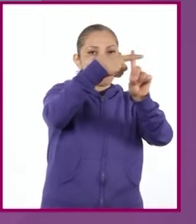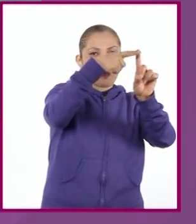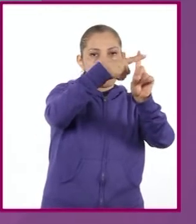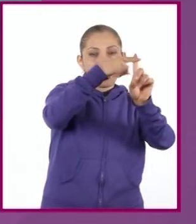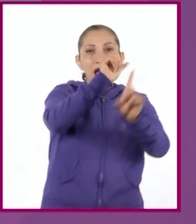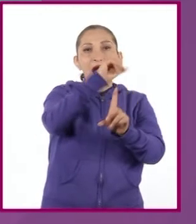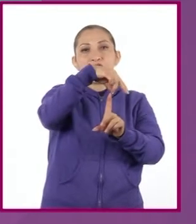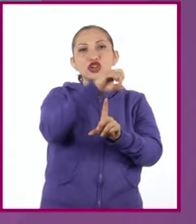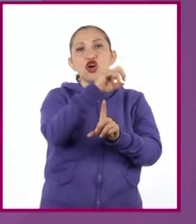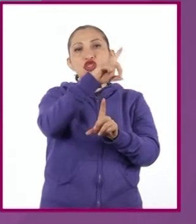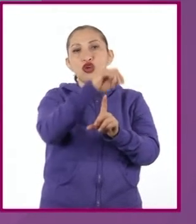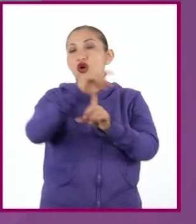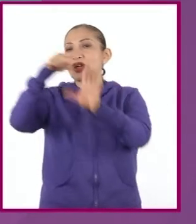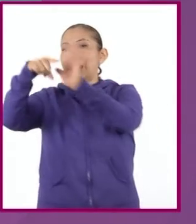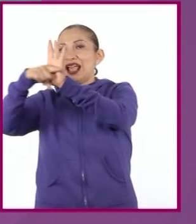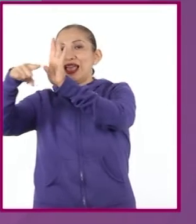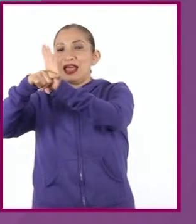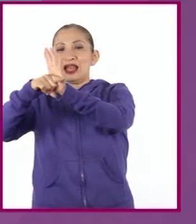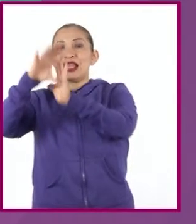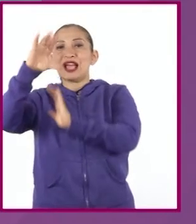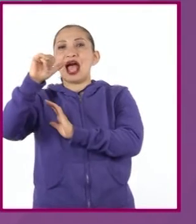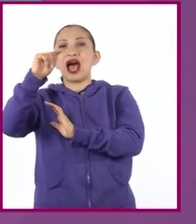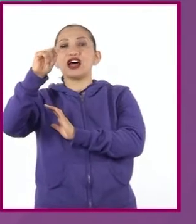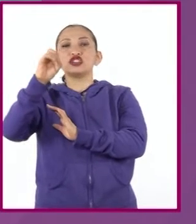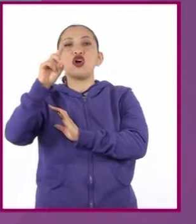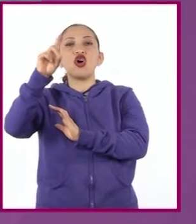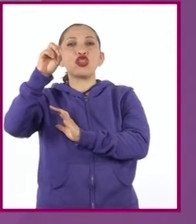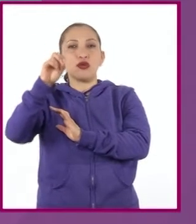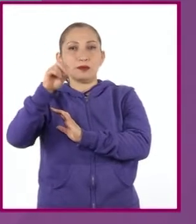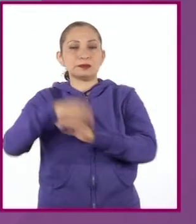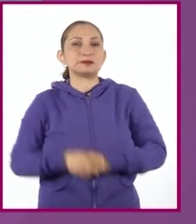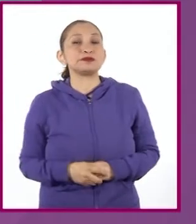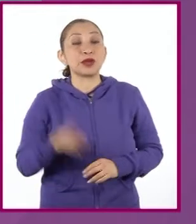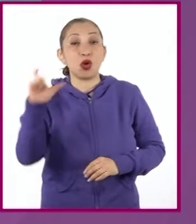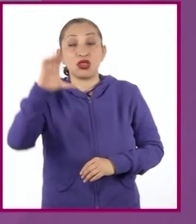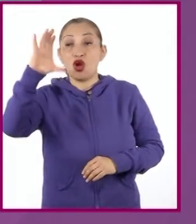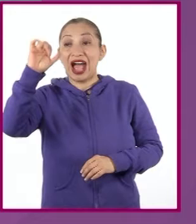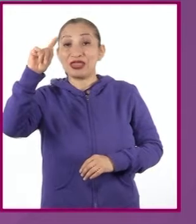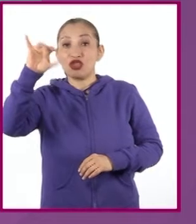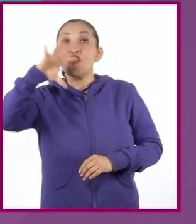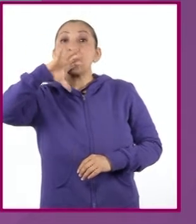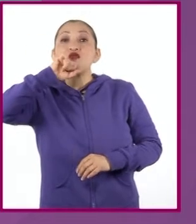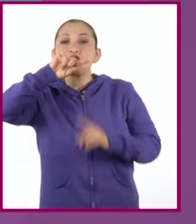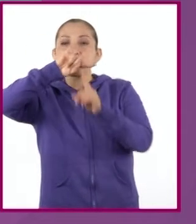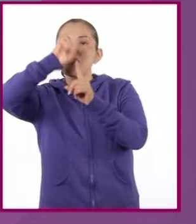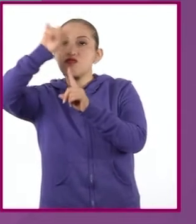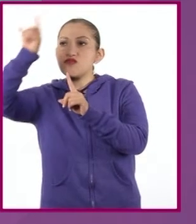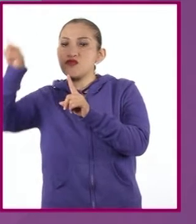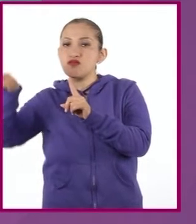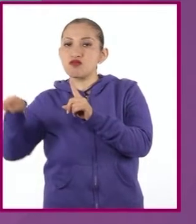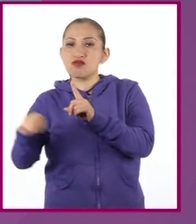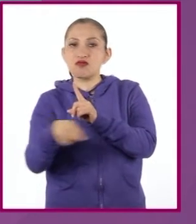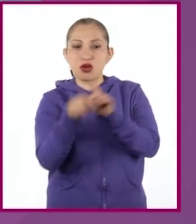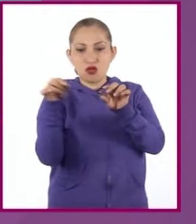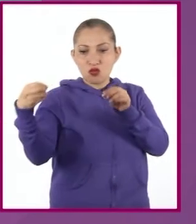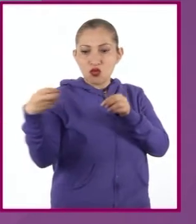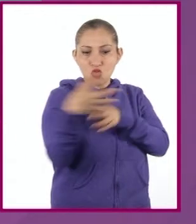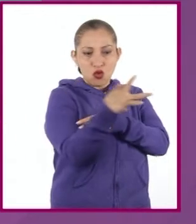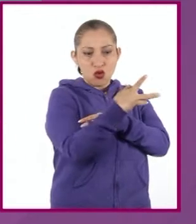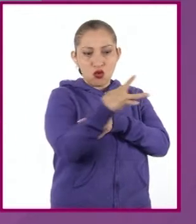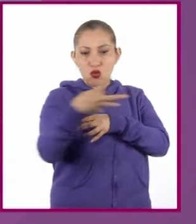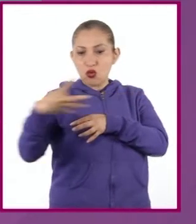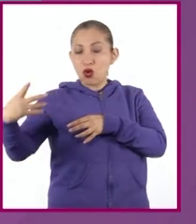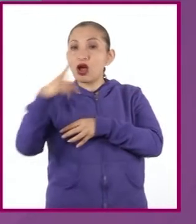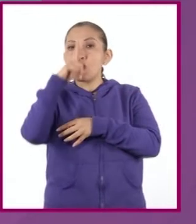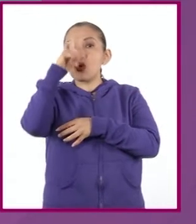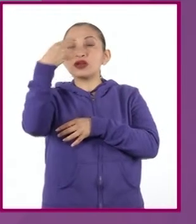el ánodo, y otro negativo, el cátodo. Cuando el cátodo se calentaba, producía haces de luz,